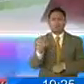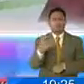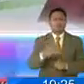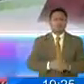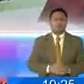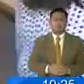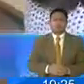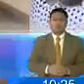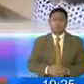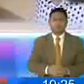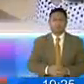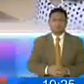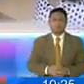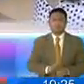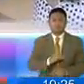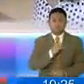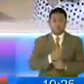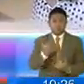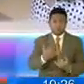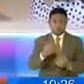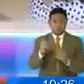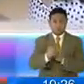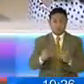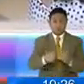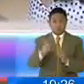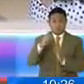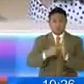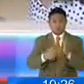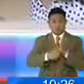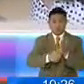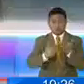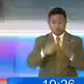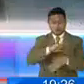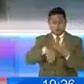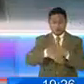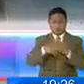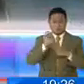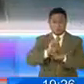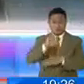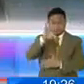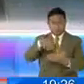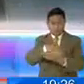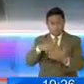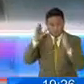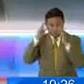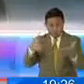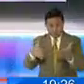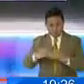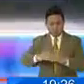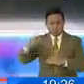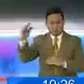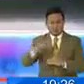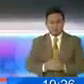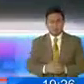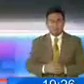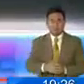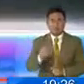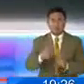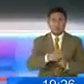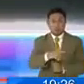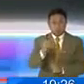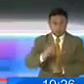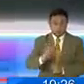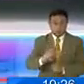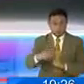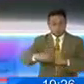sacar la cédula. Por esta razón, las oficinas del Registro Civil a nivel nacional amplían sus horarios de atención para los usuarios que van a realizar